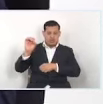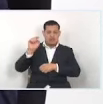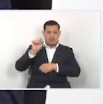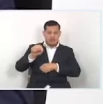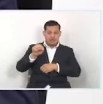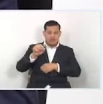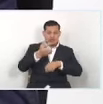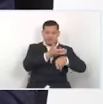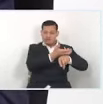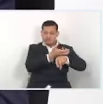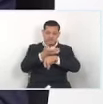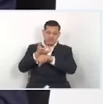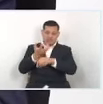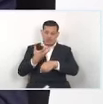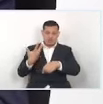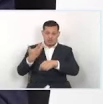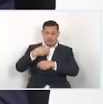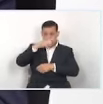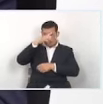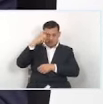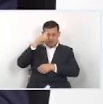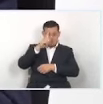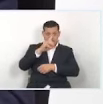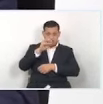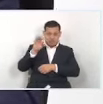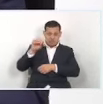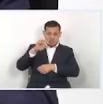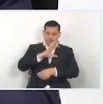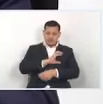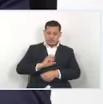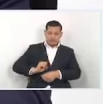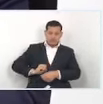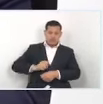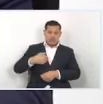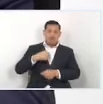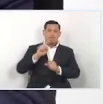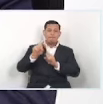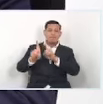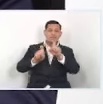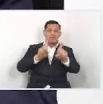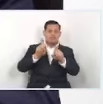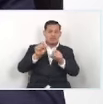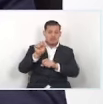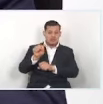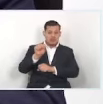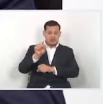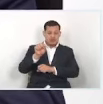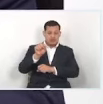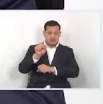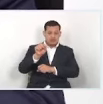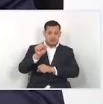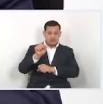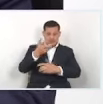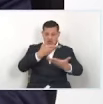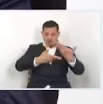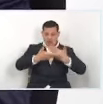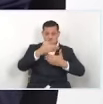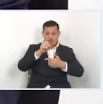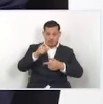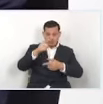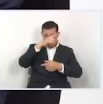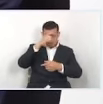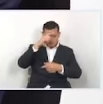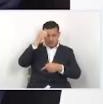Entonces, todos esos son productores 100% nacionales y yo les hice la pregunta clave, ¿verdad? ¿Usted es intermediario